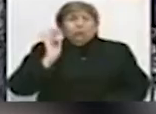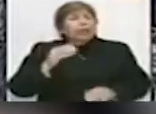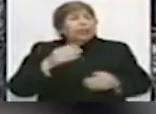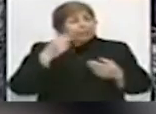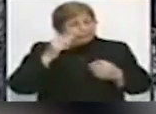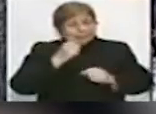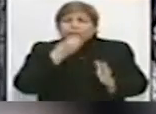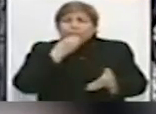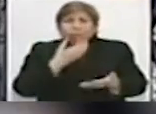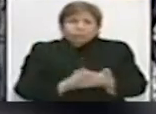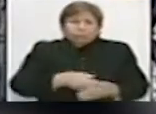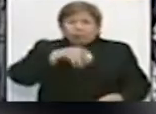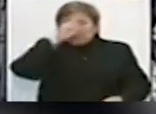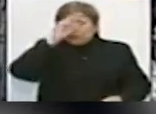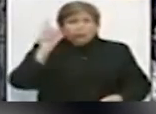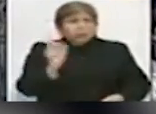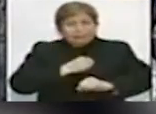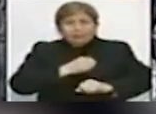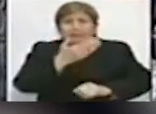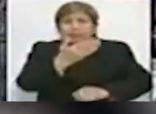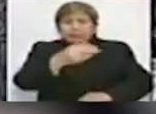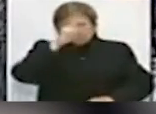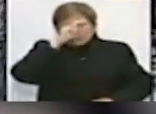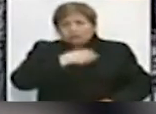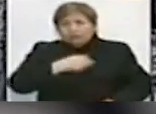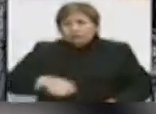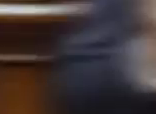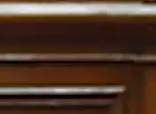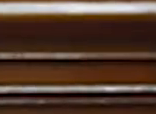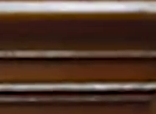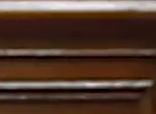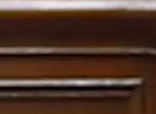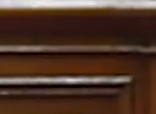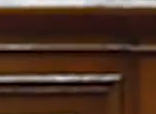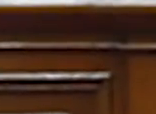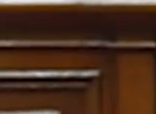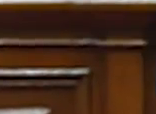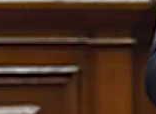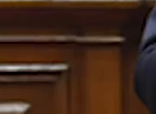presidente y vizcarra no tenga miedo de gobernar le vuelvo a extender la mano